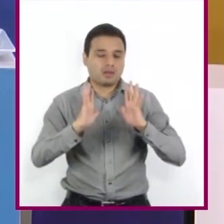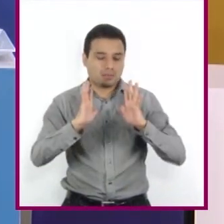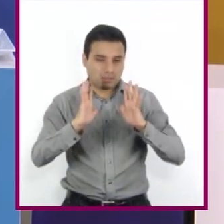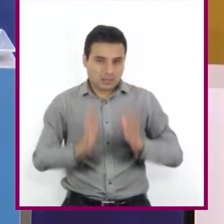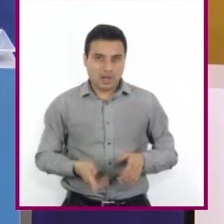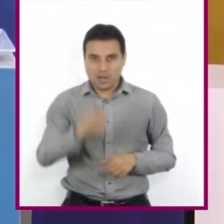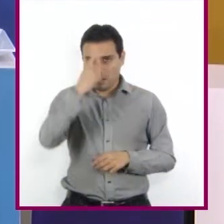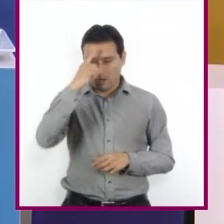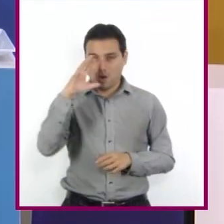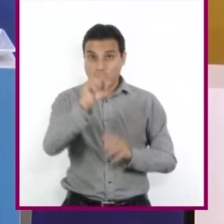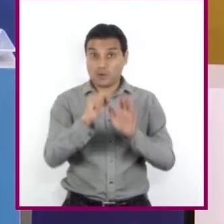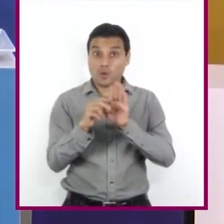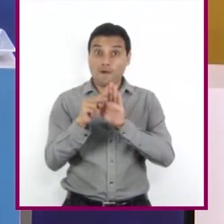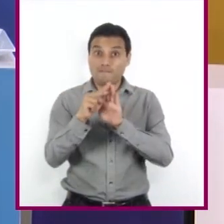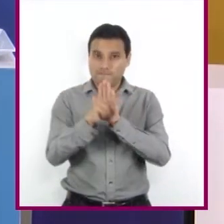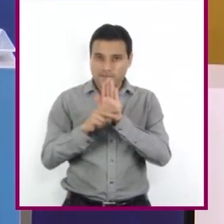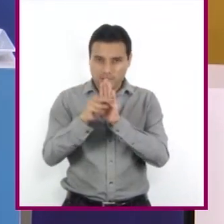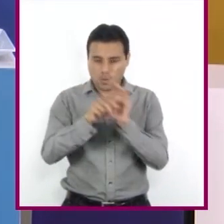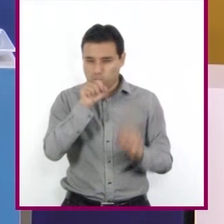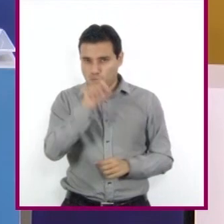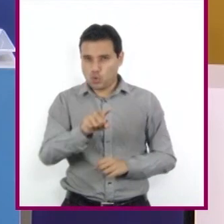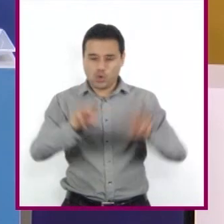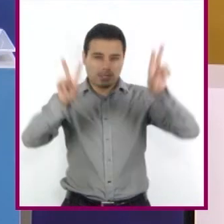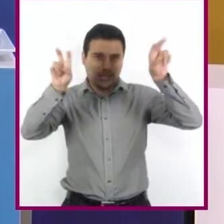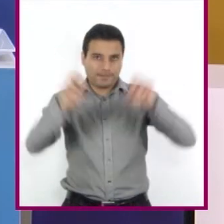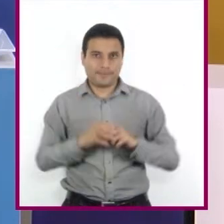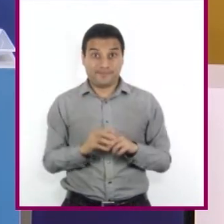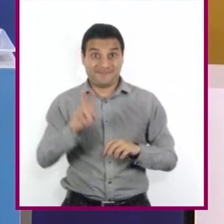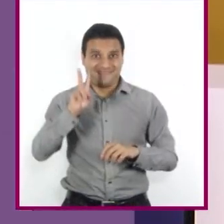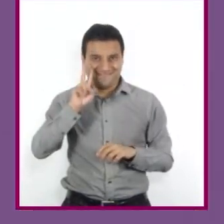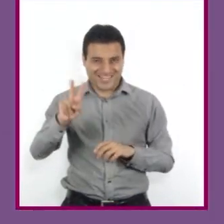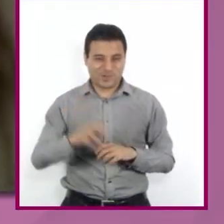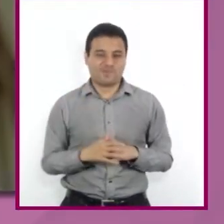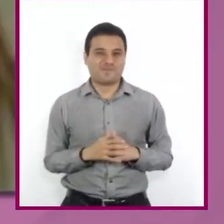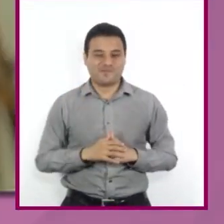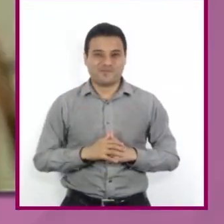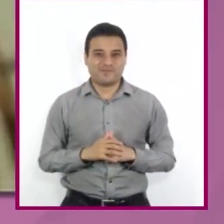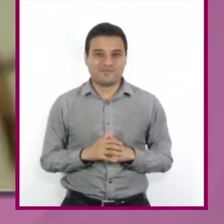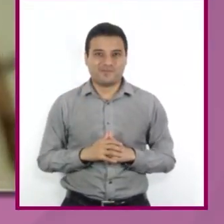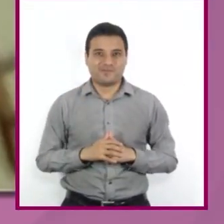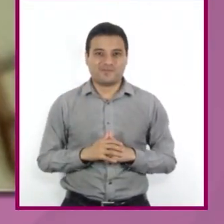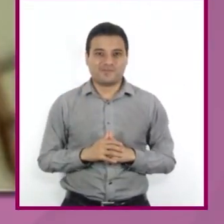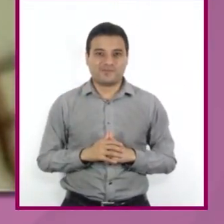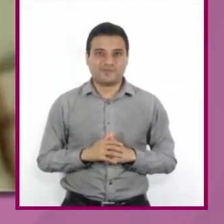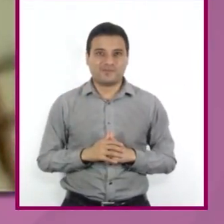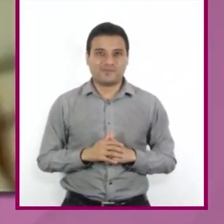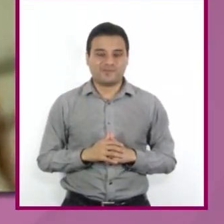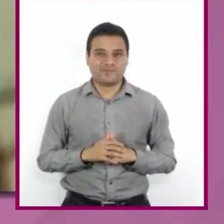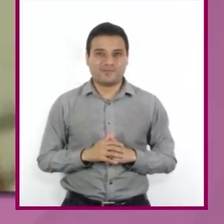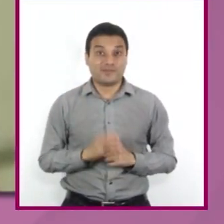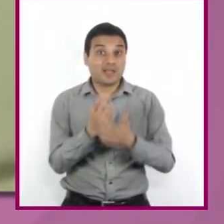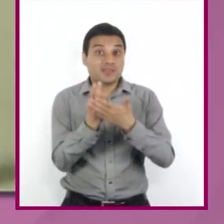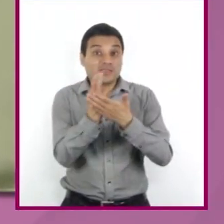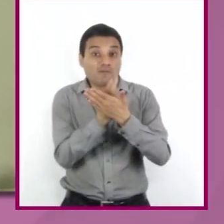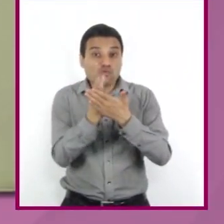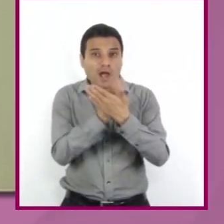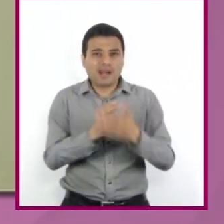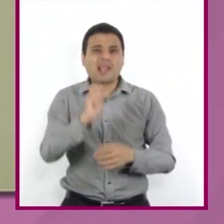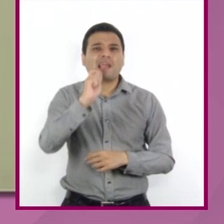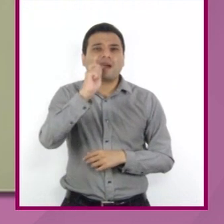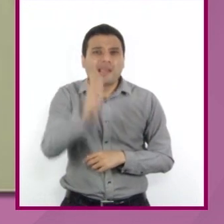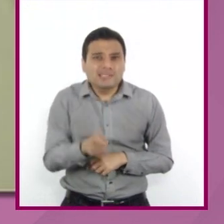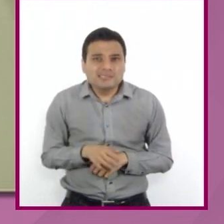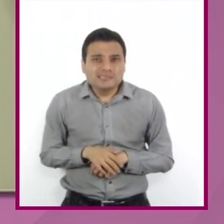este video donde se habla del tema. Vamos a verlo. Dibujar es una forma de pensar y el autorretrato es